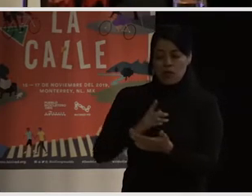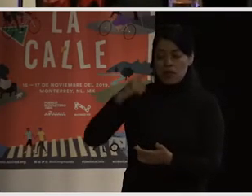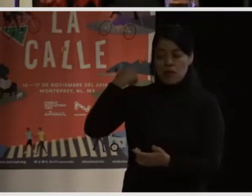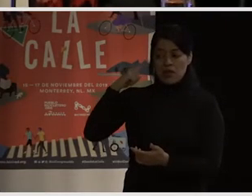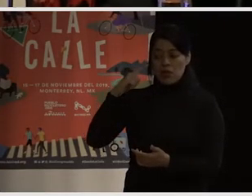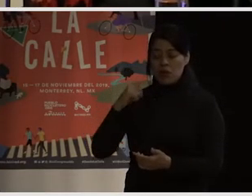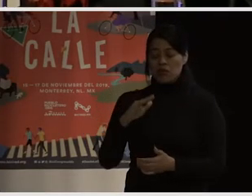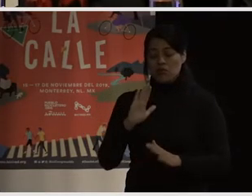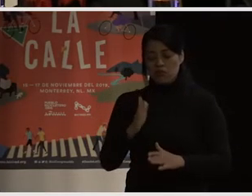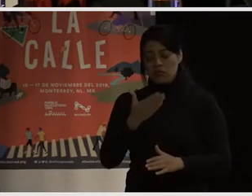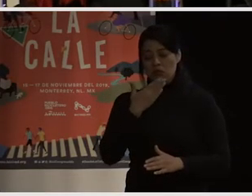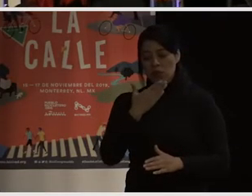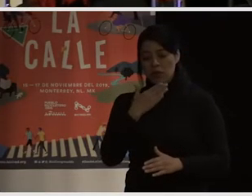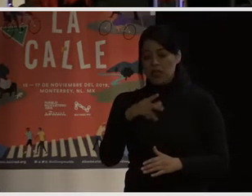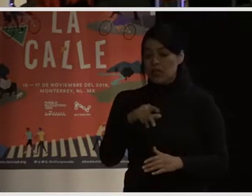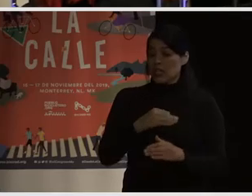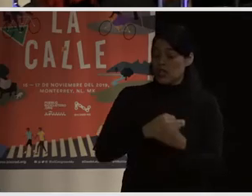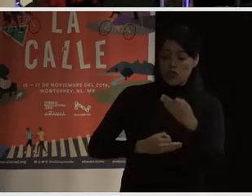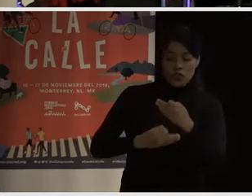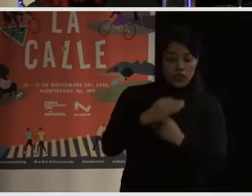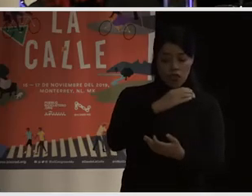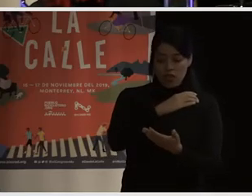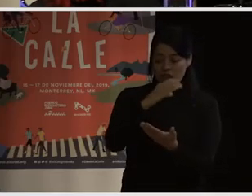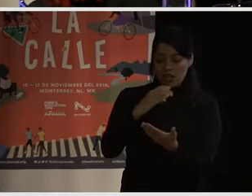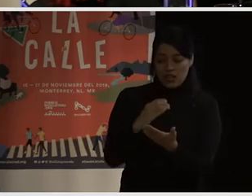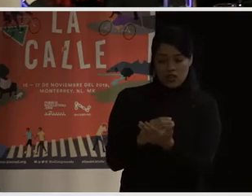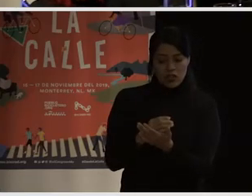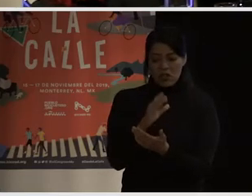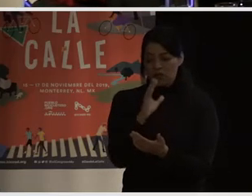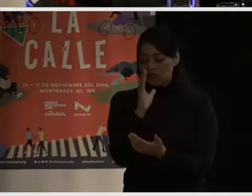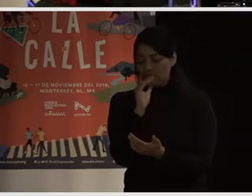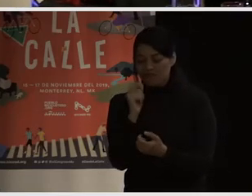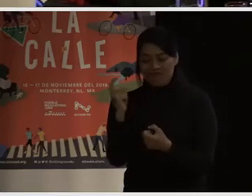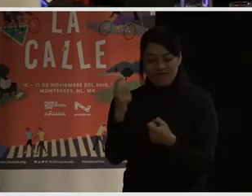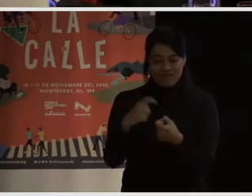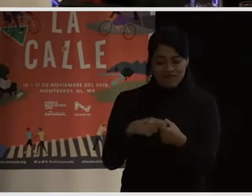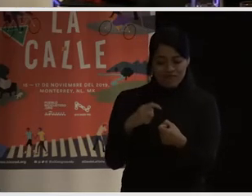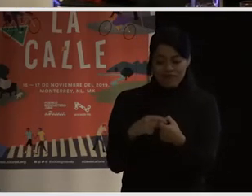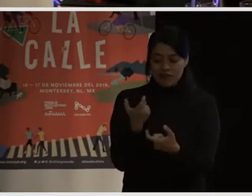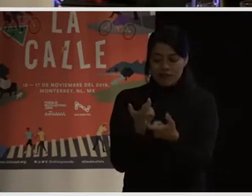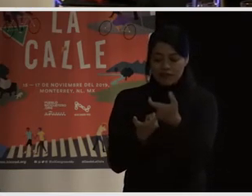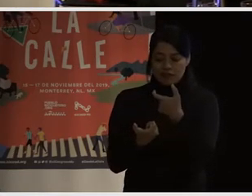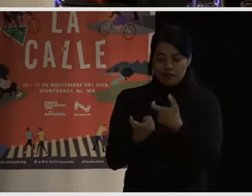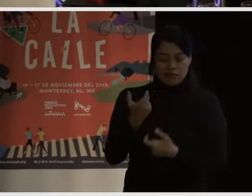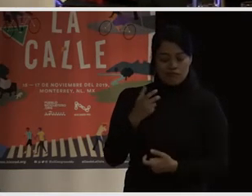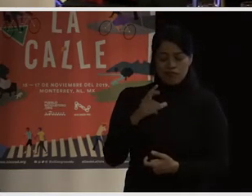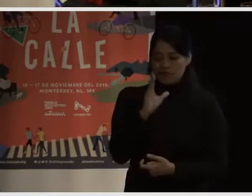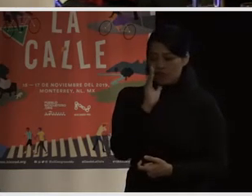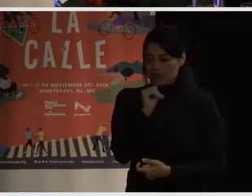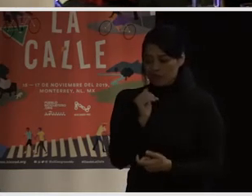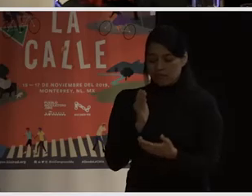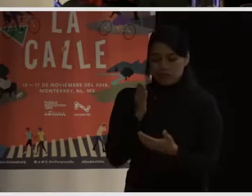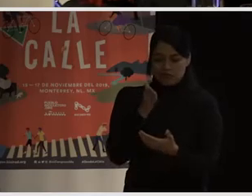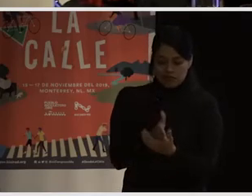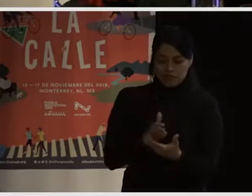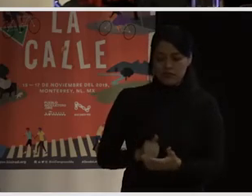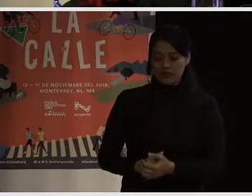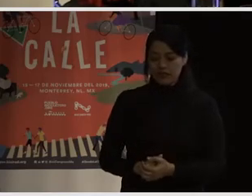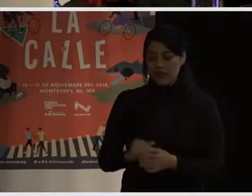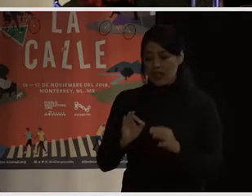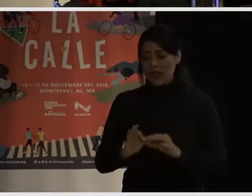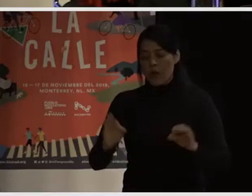goles todas las demás son las metropolitanas pues no accedemos a recursos esto decía es importante también señalar que